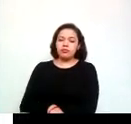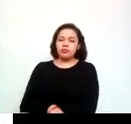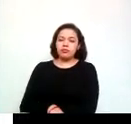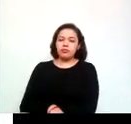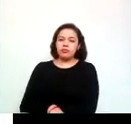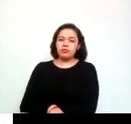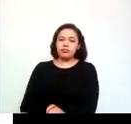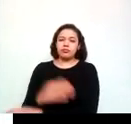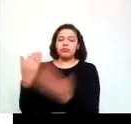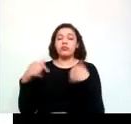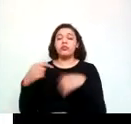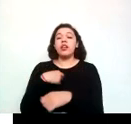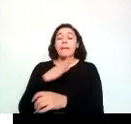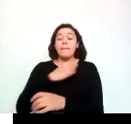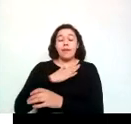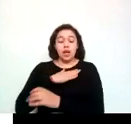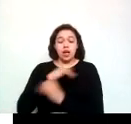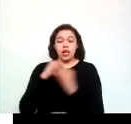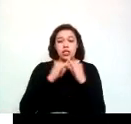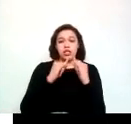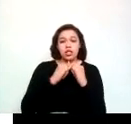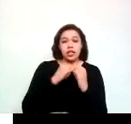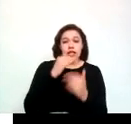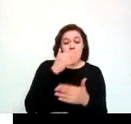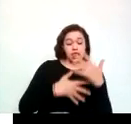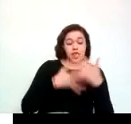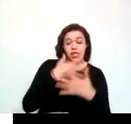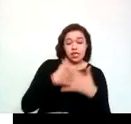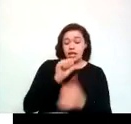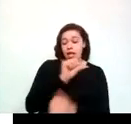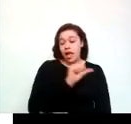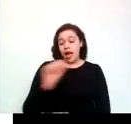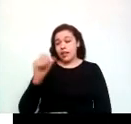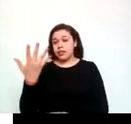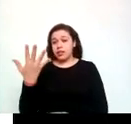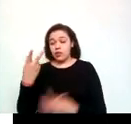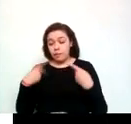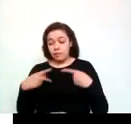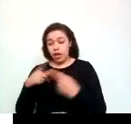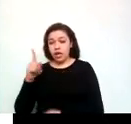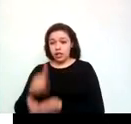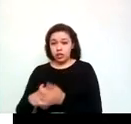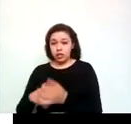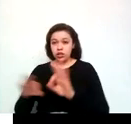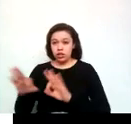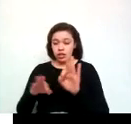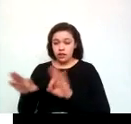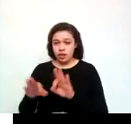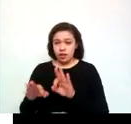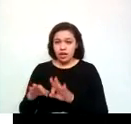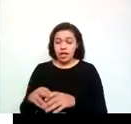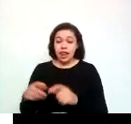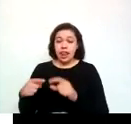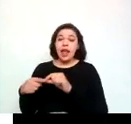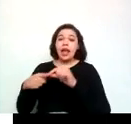si mi institución tiene entre 16 y 50 colaboradores, me aplica la guía de